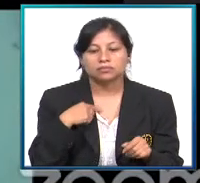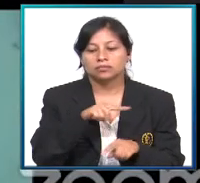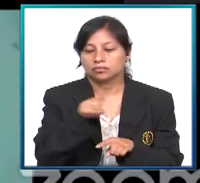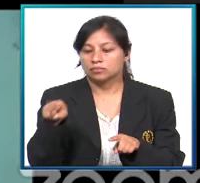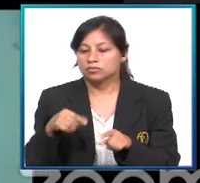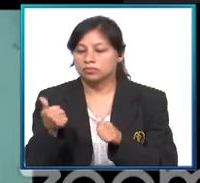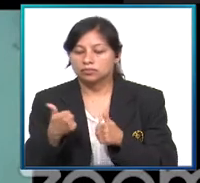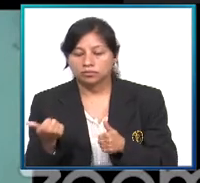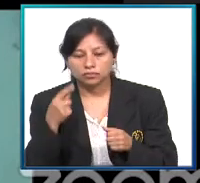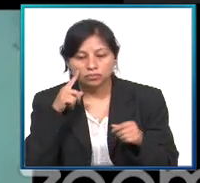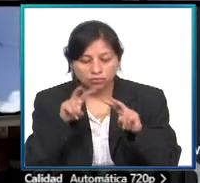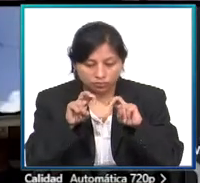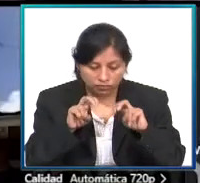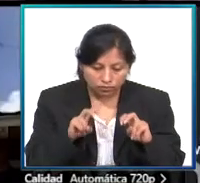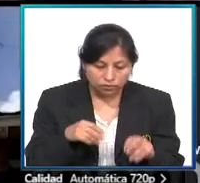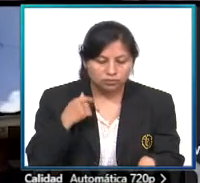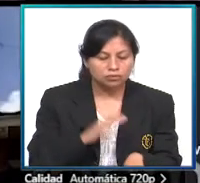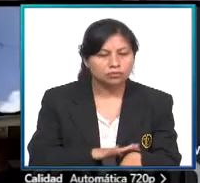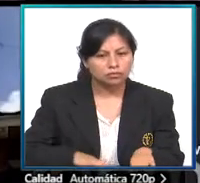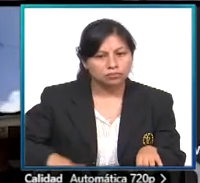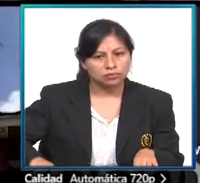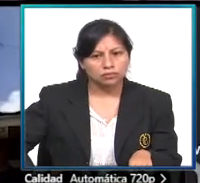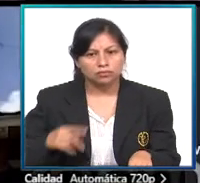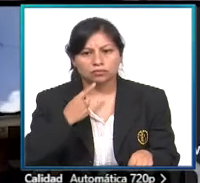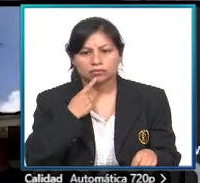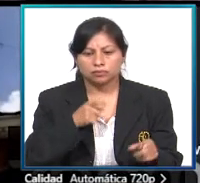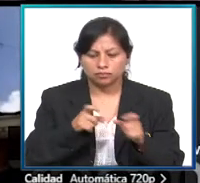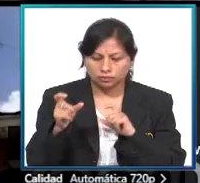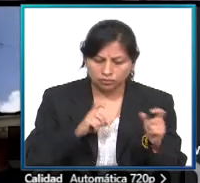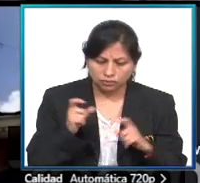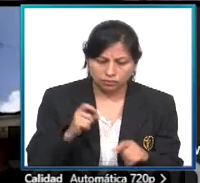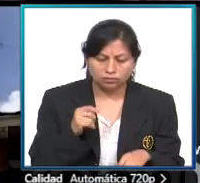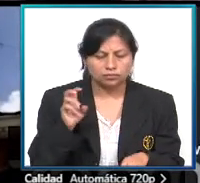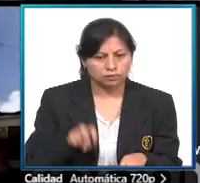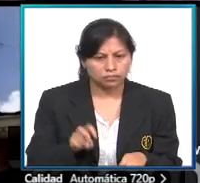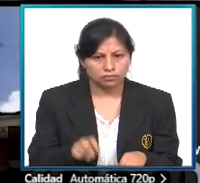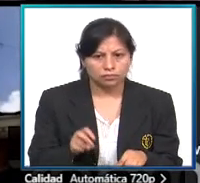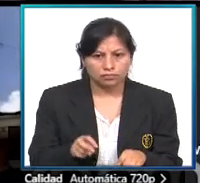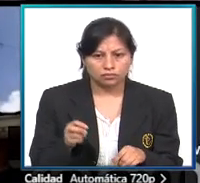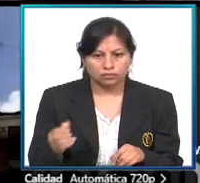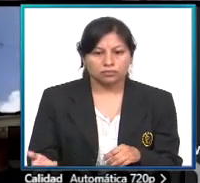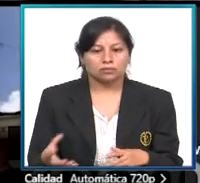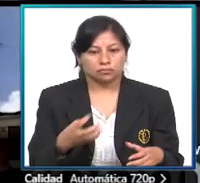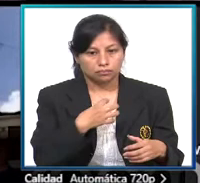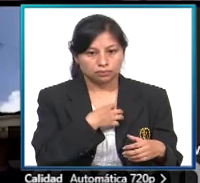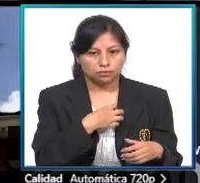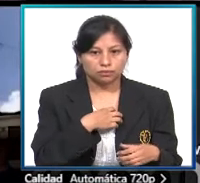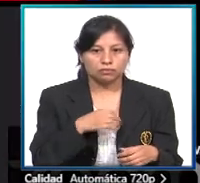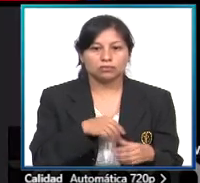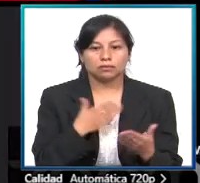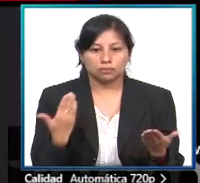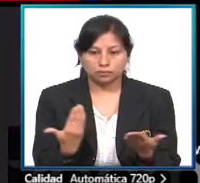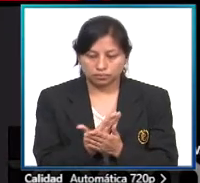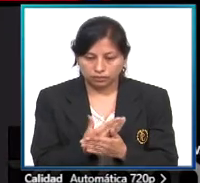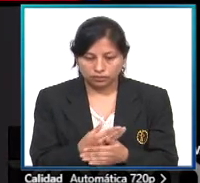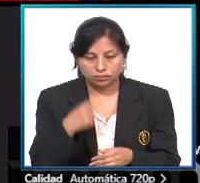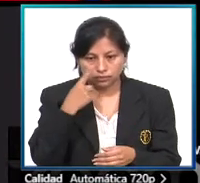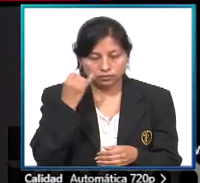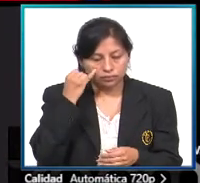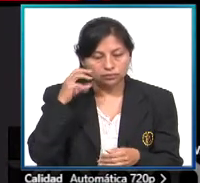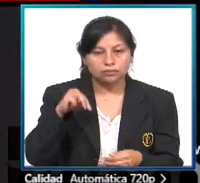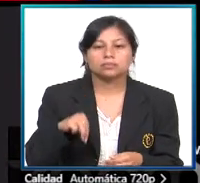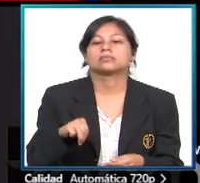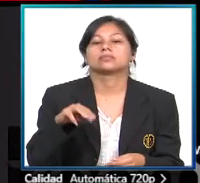país, para indagar sobre la demora en trámites y gestiones que son necesarias para la acreditación de nuevos sindicatos. Los